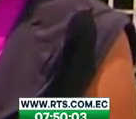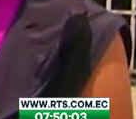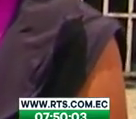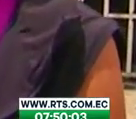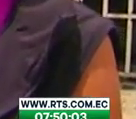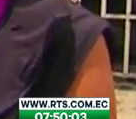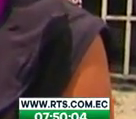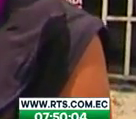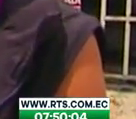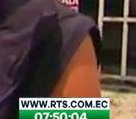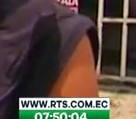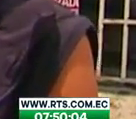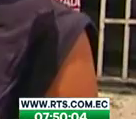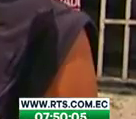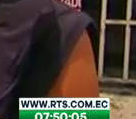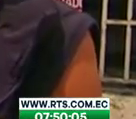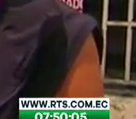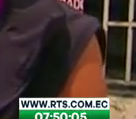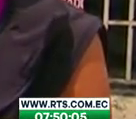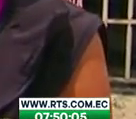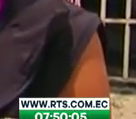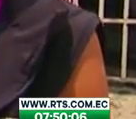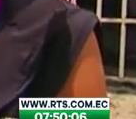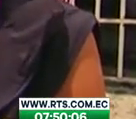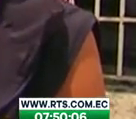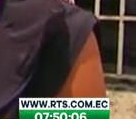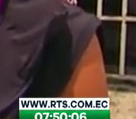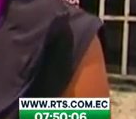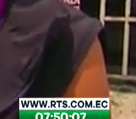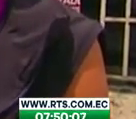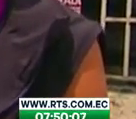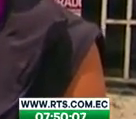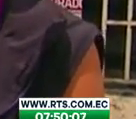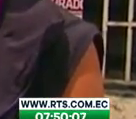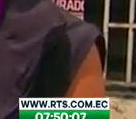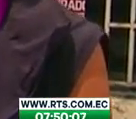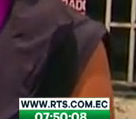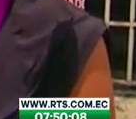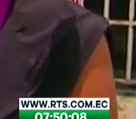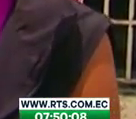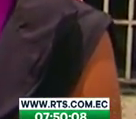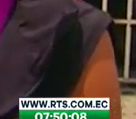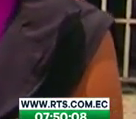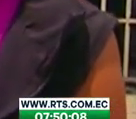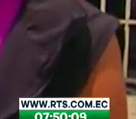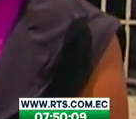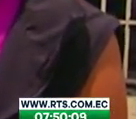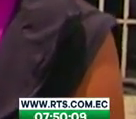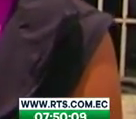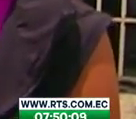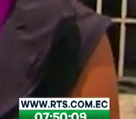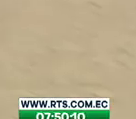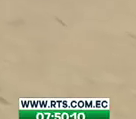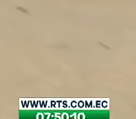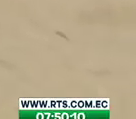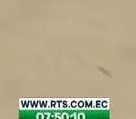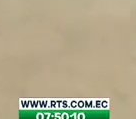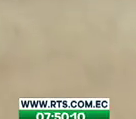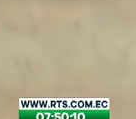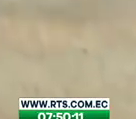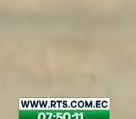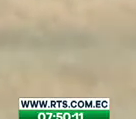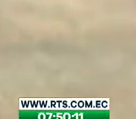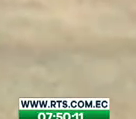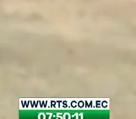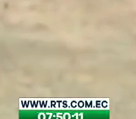citado el representante del establecimiento para que comparezca y en resolución pues se determinará las presuntas infracciones. Por estas